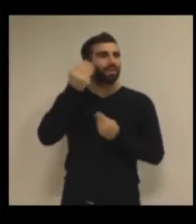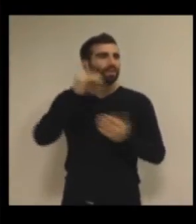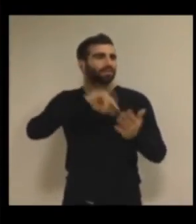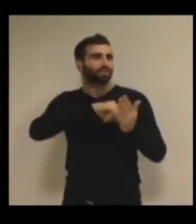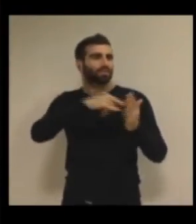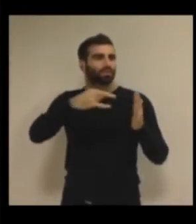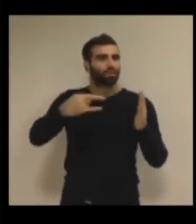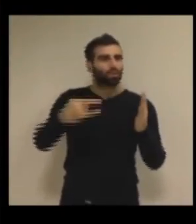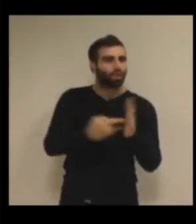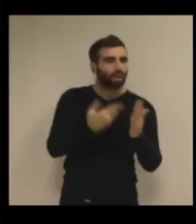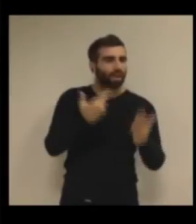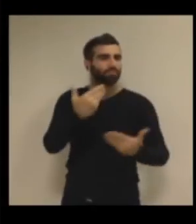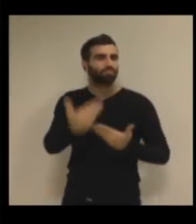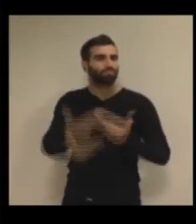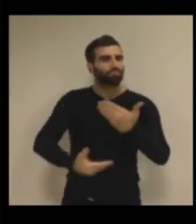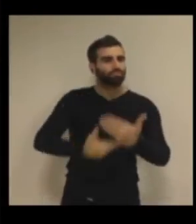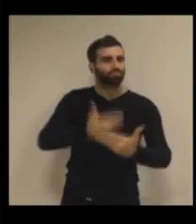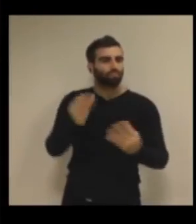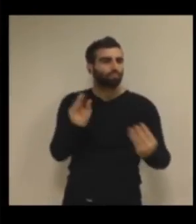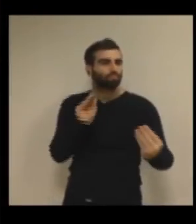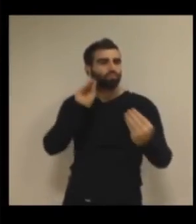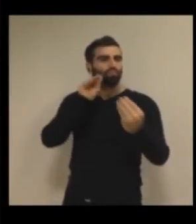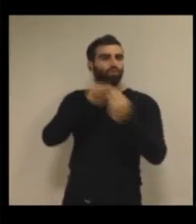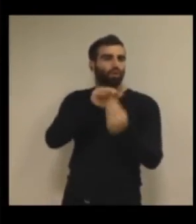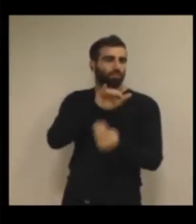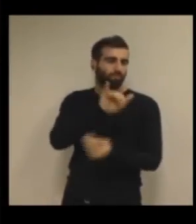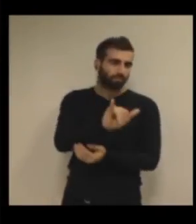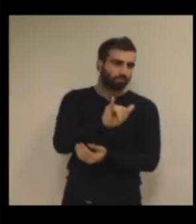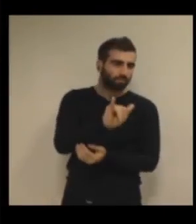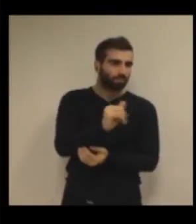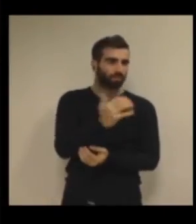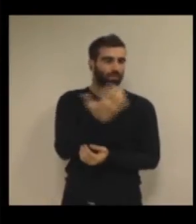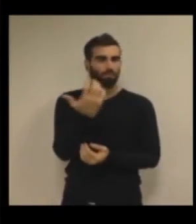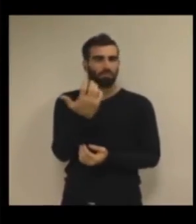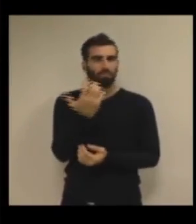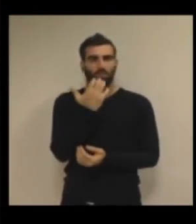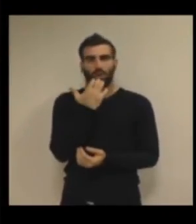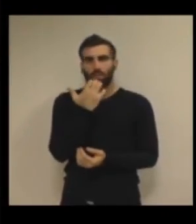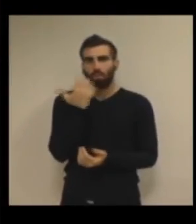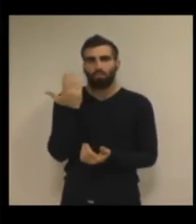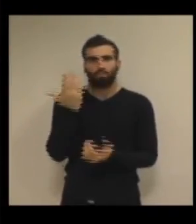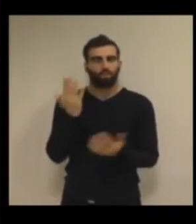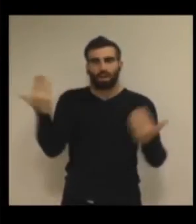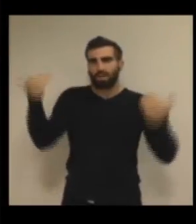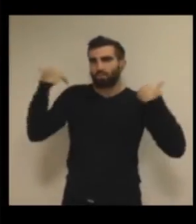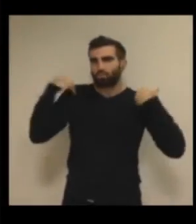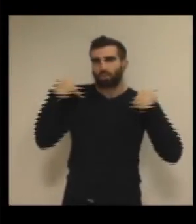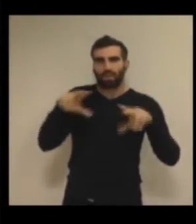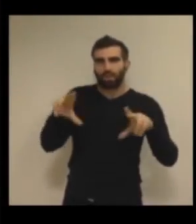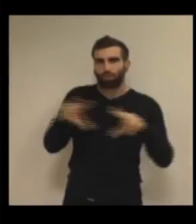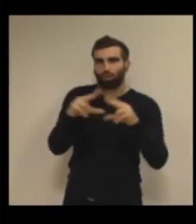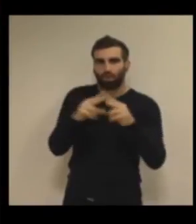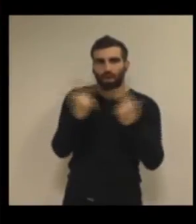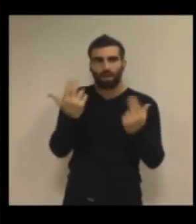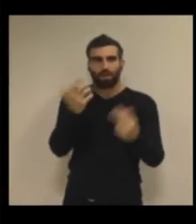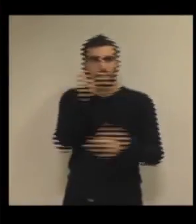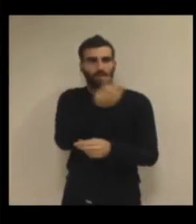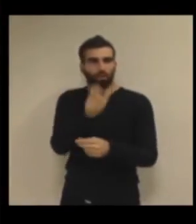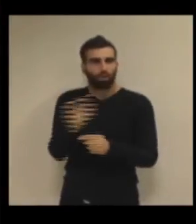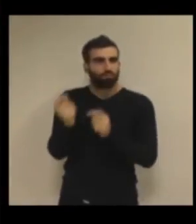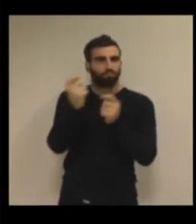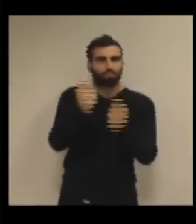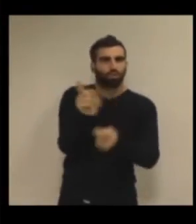tiende a converger, pero no porque tenga una responsabilidad social, ni muchísimo